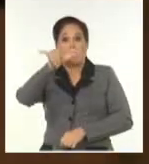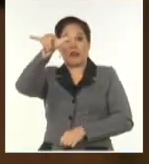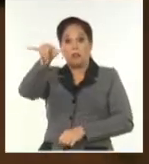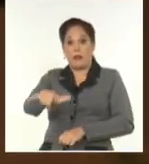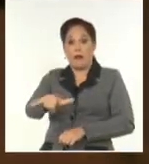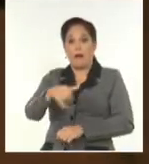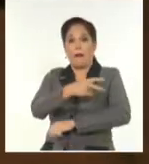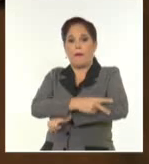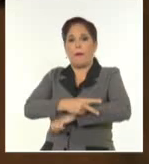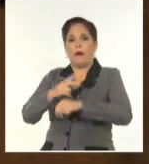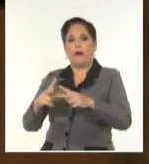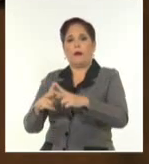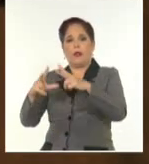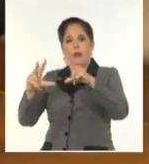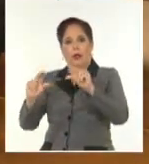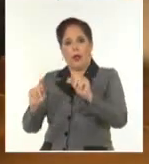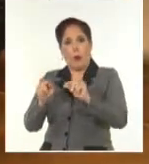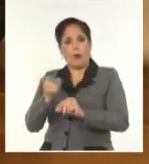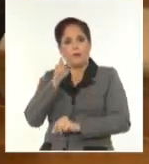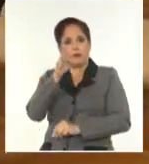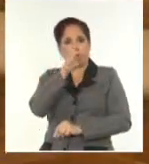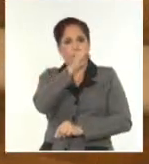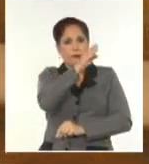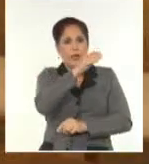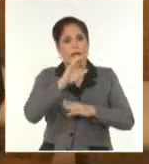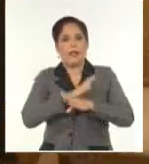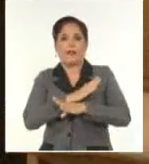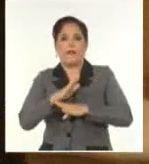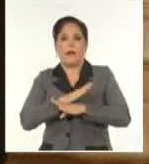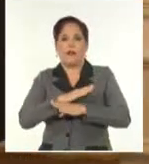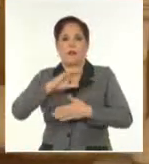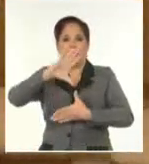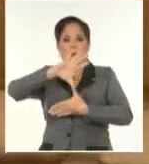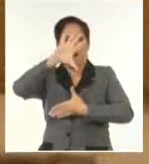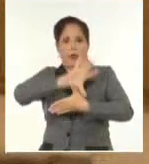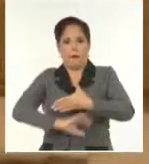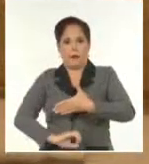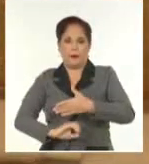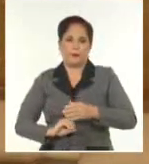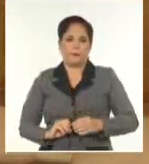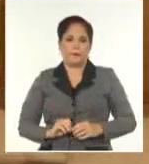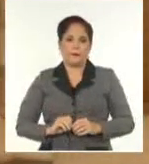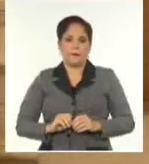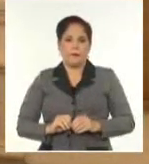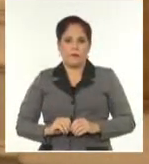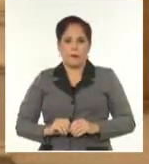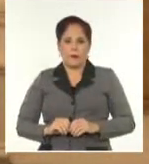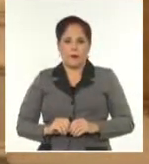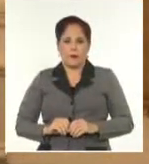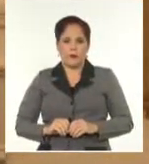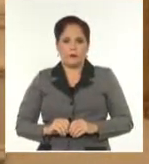Nicaragua para continuar su gira por la región. Daisy Gómez, Canal Cubano de Noticias.